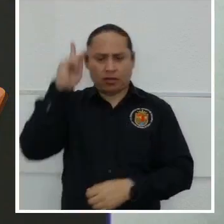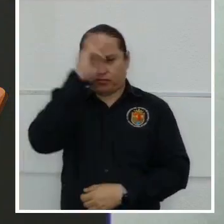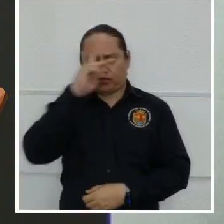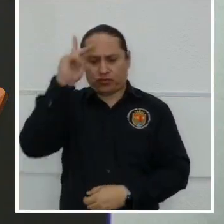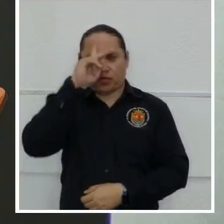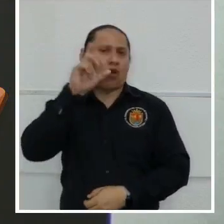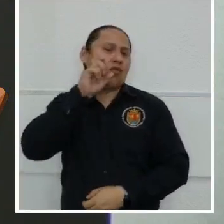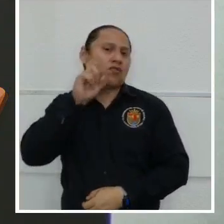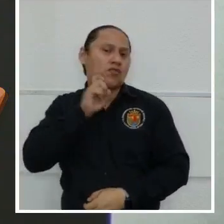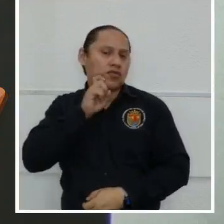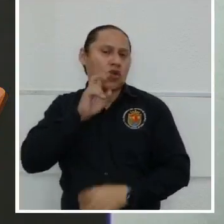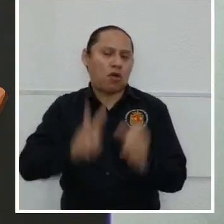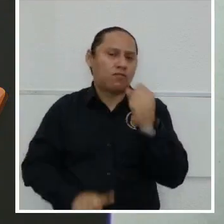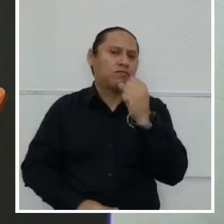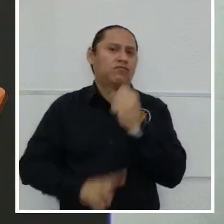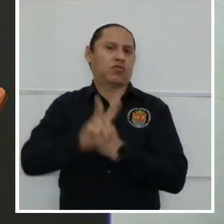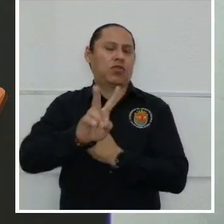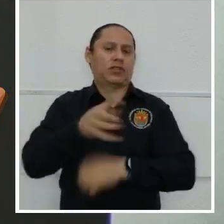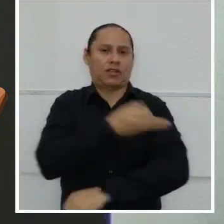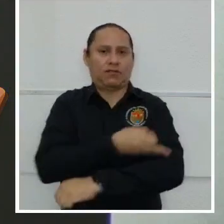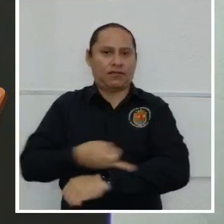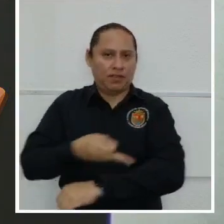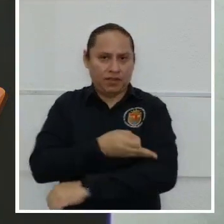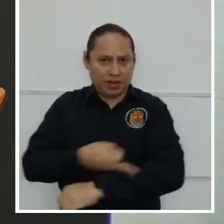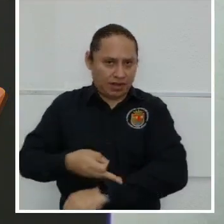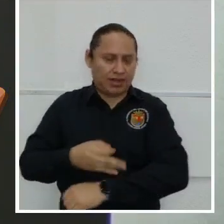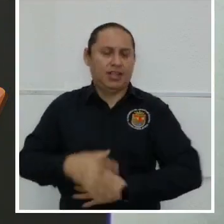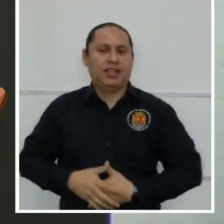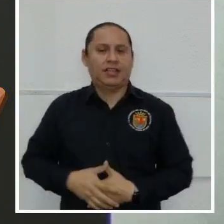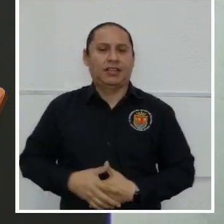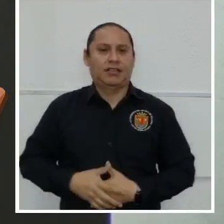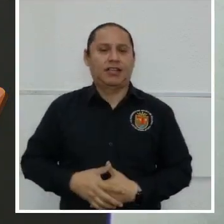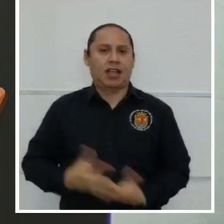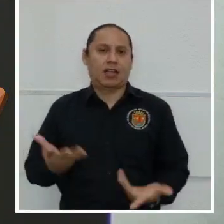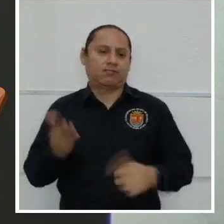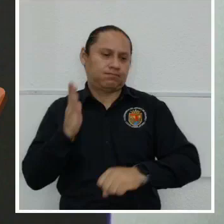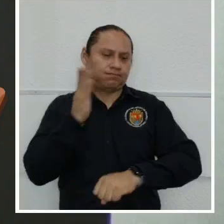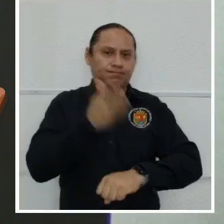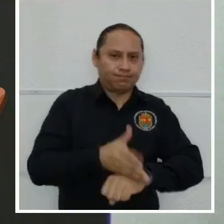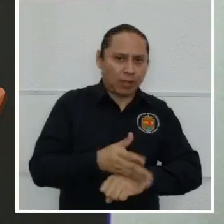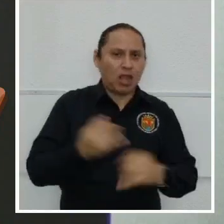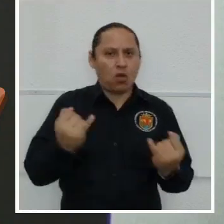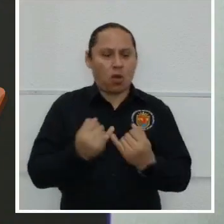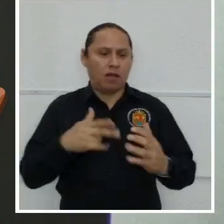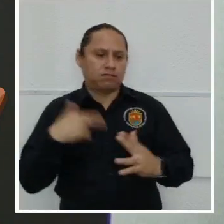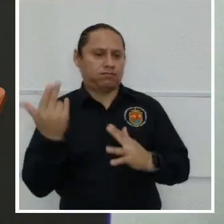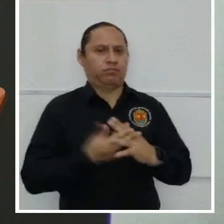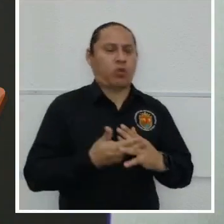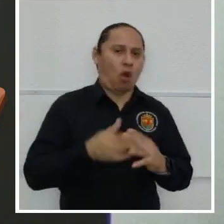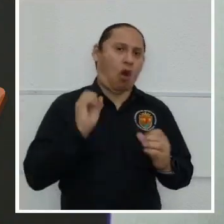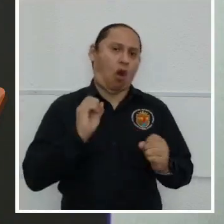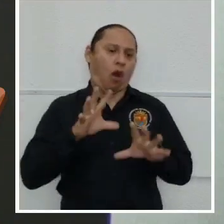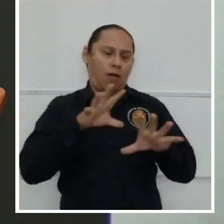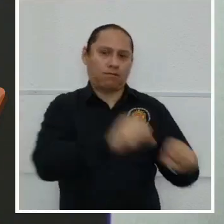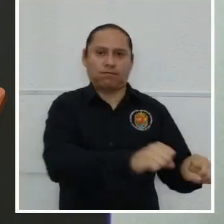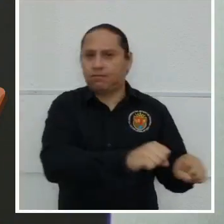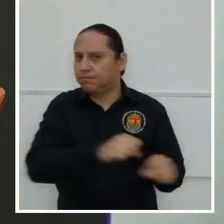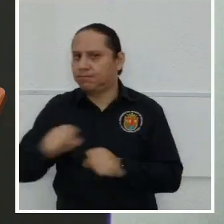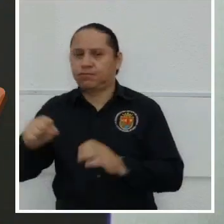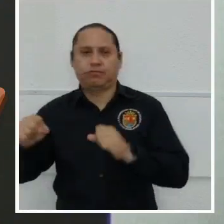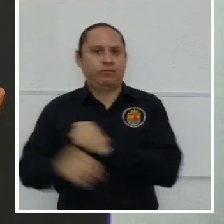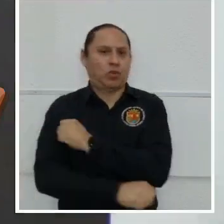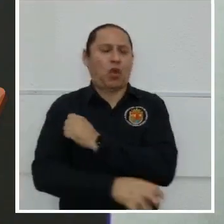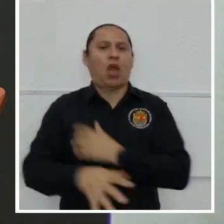por violencia familiar equiparada, delito contra la privacidad sexual o intimidad corporal,